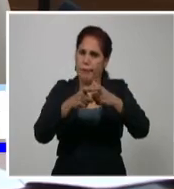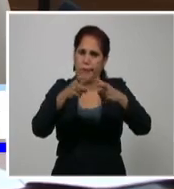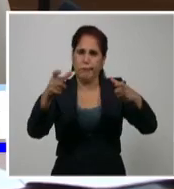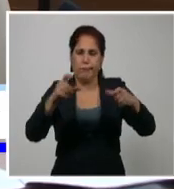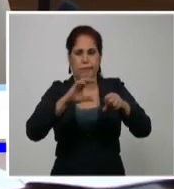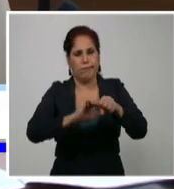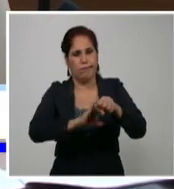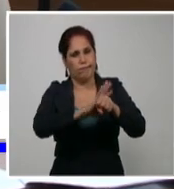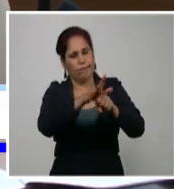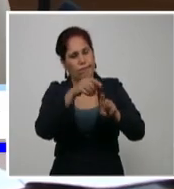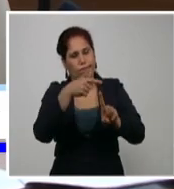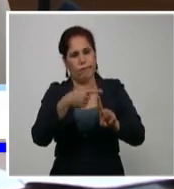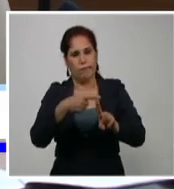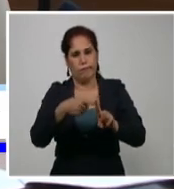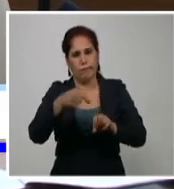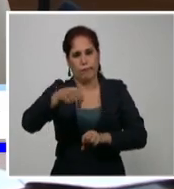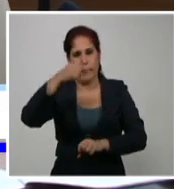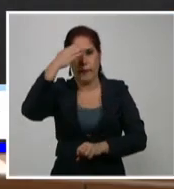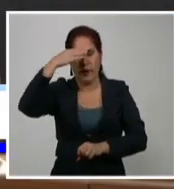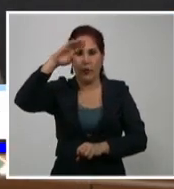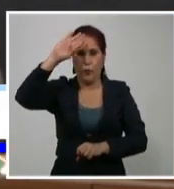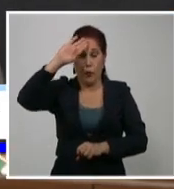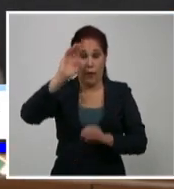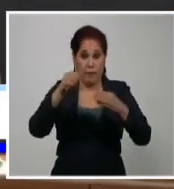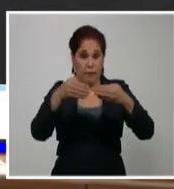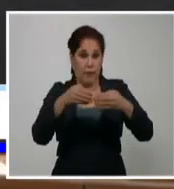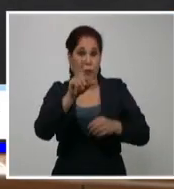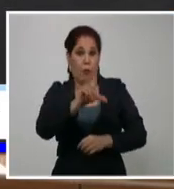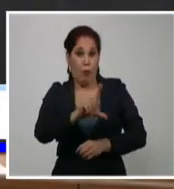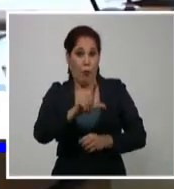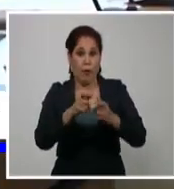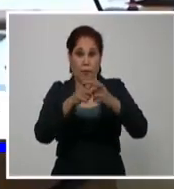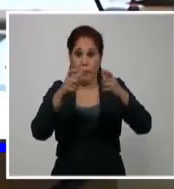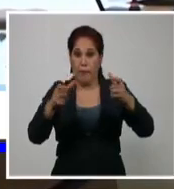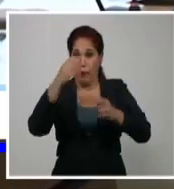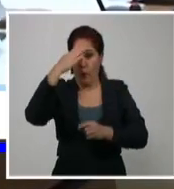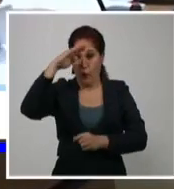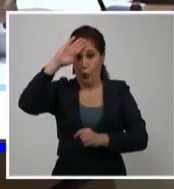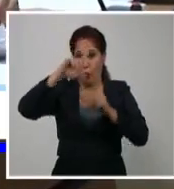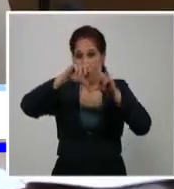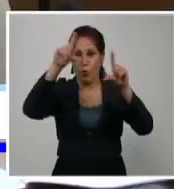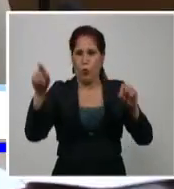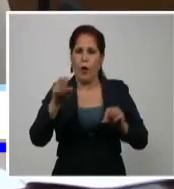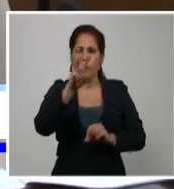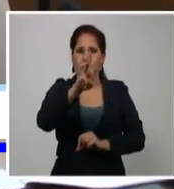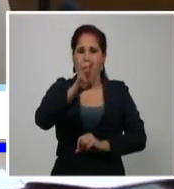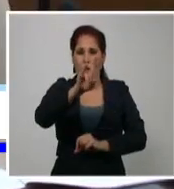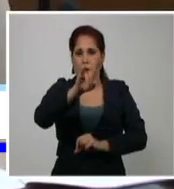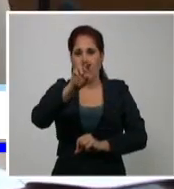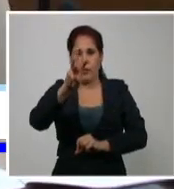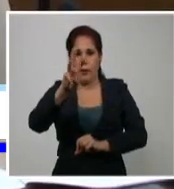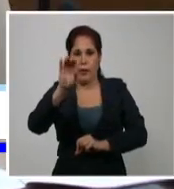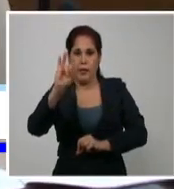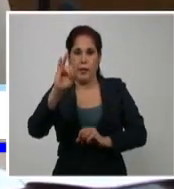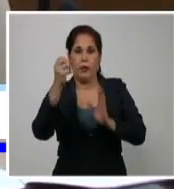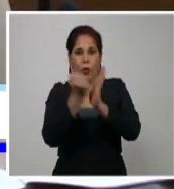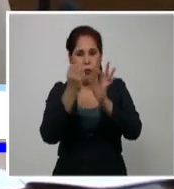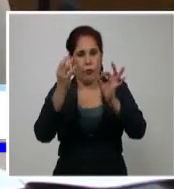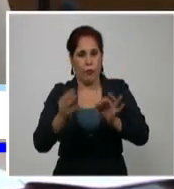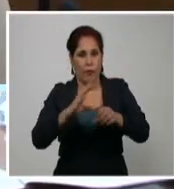positivos a la COVID-19 en Cuba. Al cierre del lunes, la mayor de las Antillas reportó 937 nuevos confirmados con